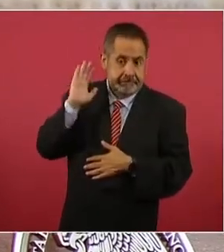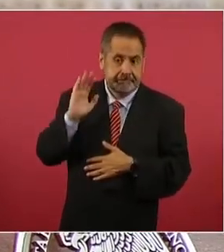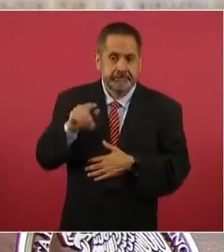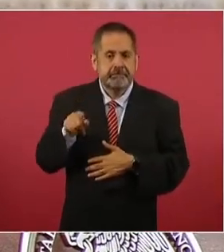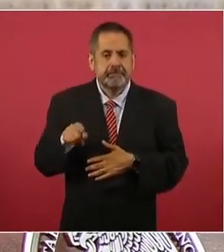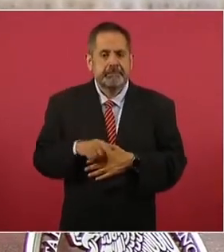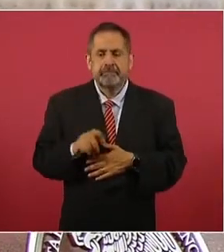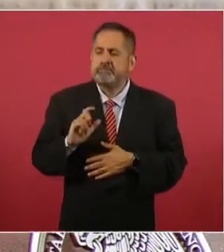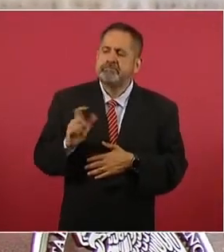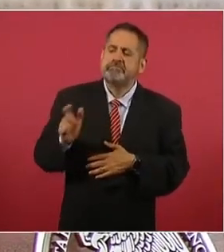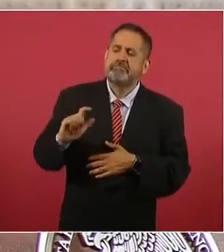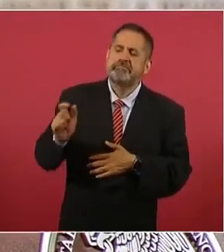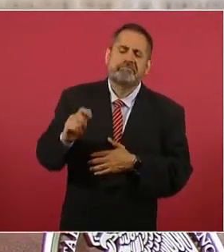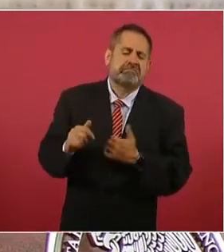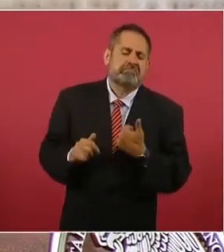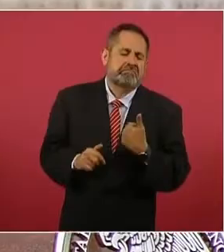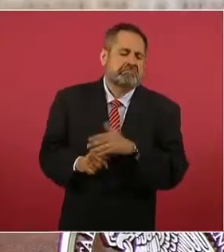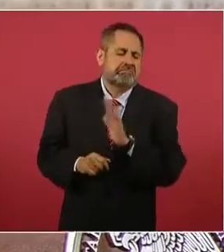el dinero